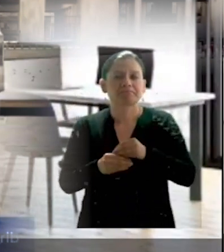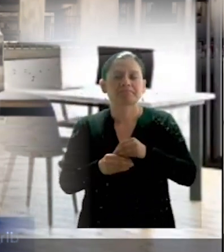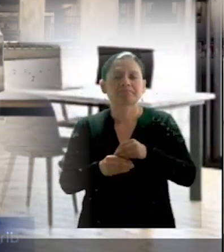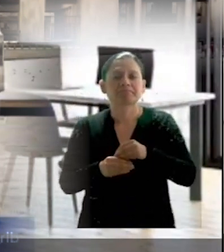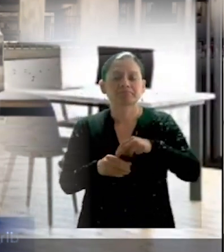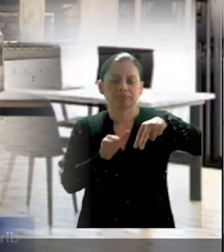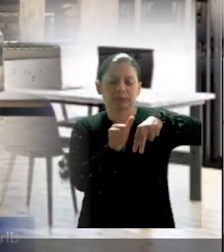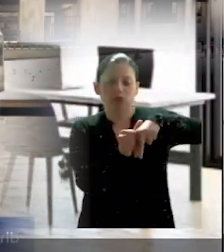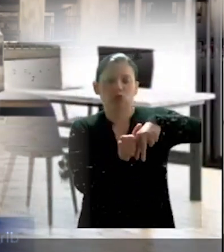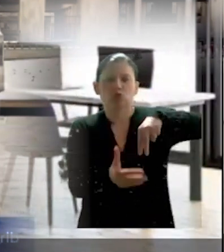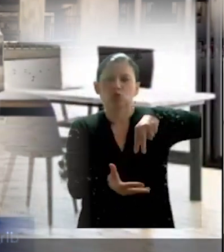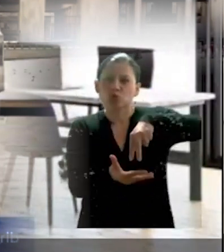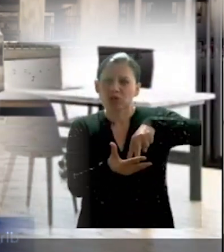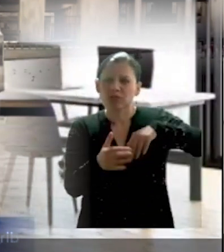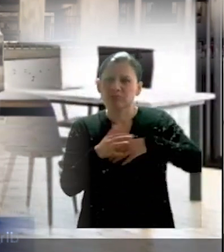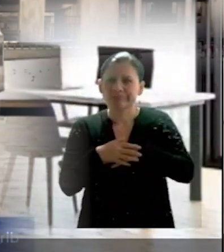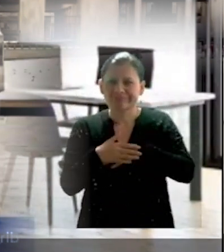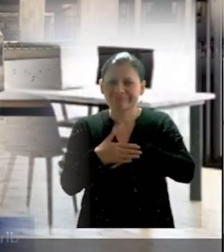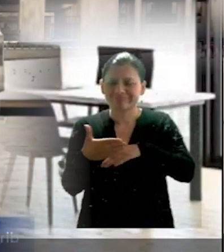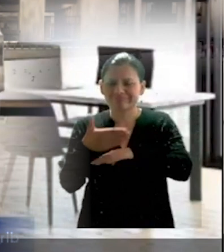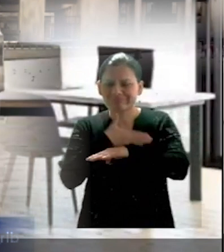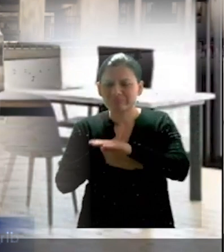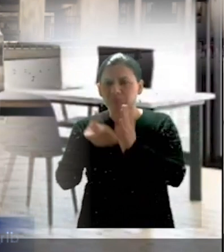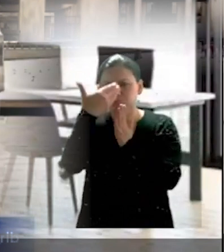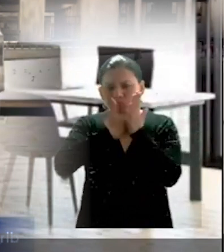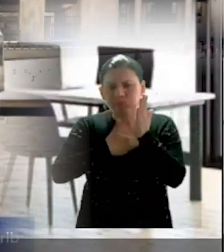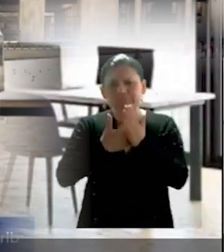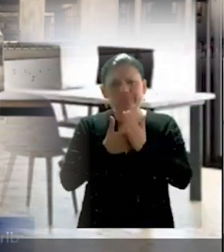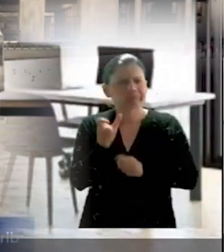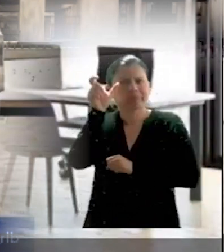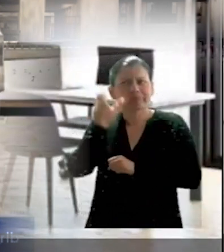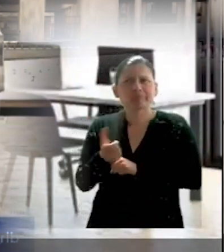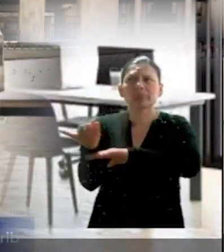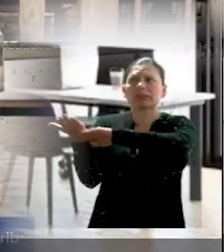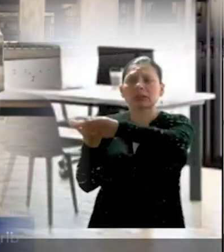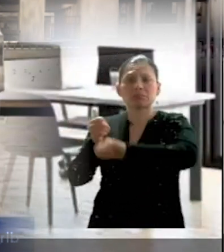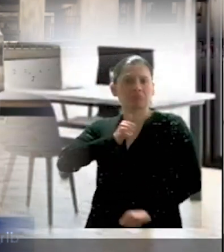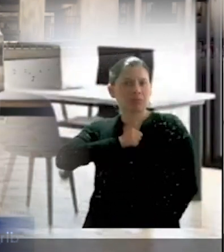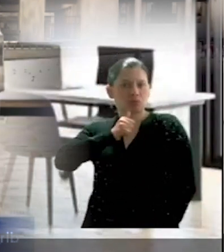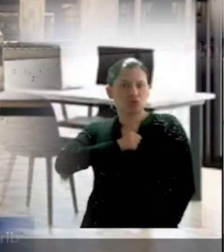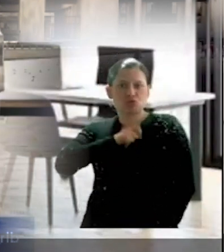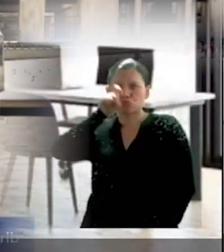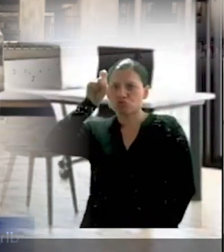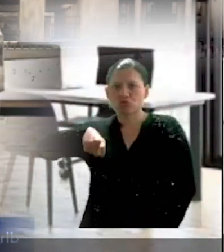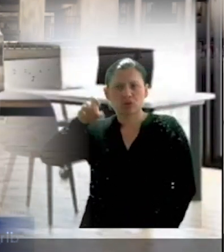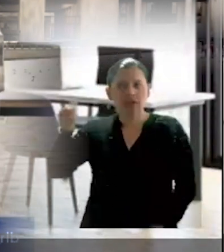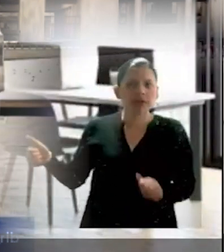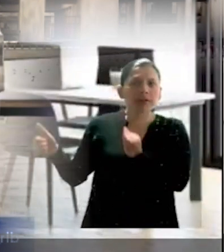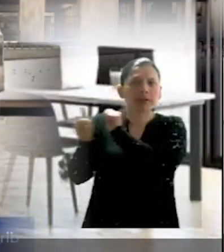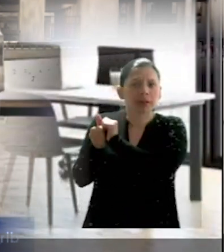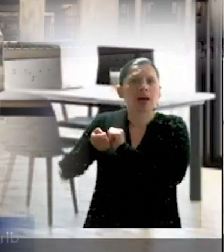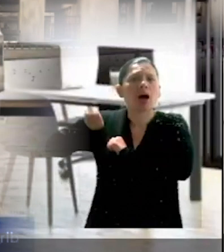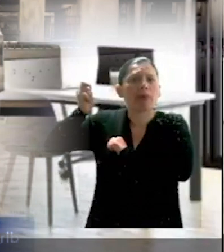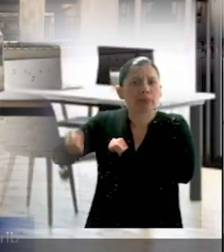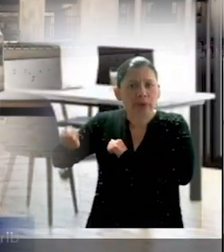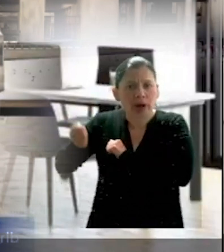estaba en que las personas podían reclamar por sí mismas y sin tener que acudir siempre a el apoyo de un experto en derecho, un